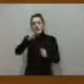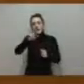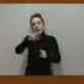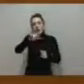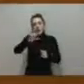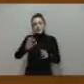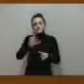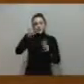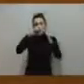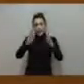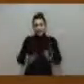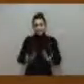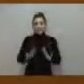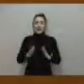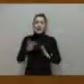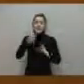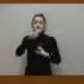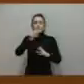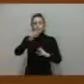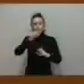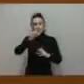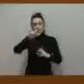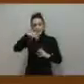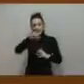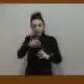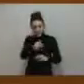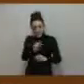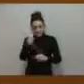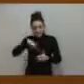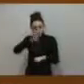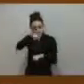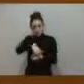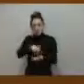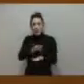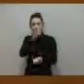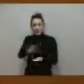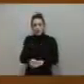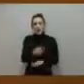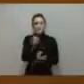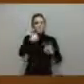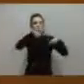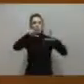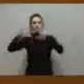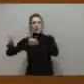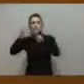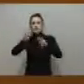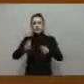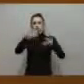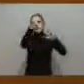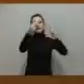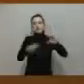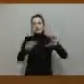Bárcenas, por ejemplo, y están allí las reproducciones de la Cobaciella, de las pinturas de la